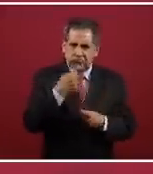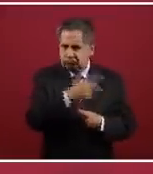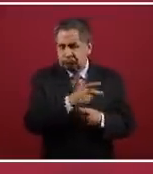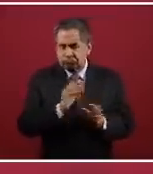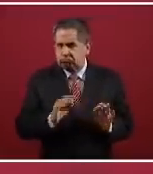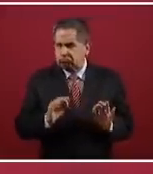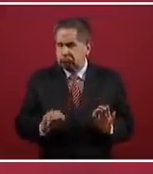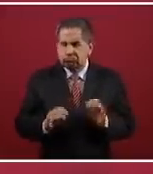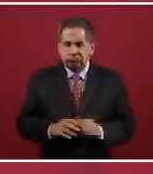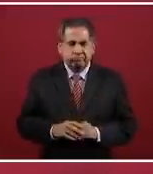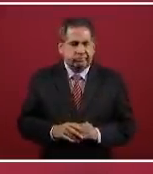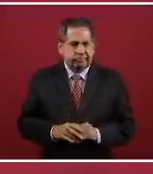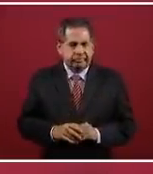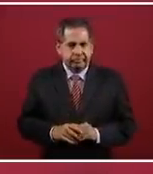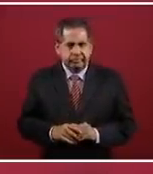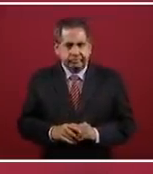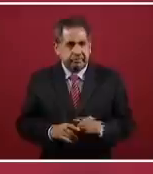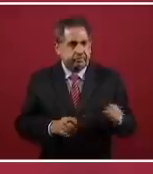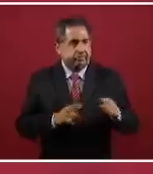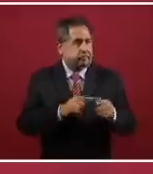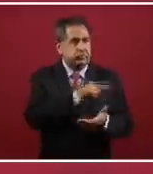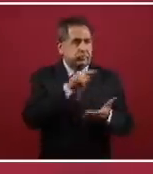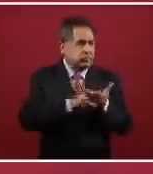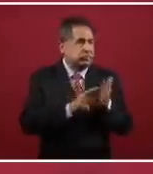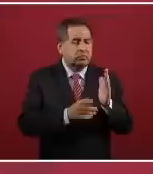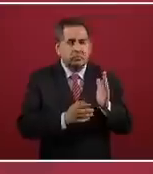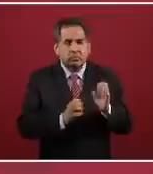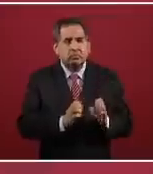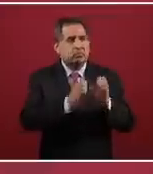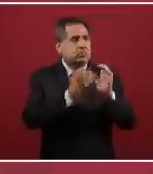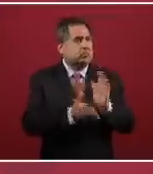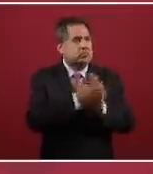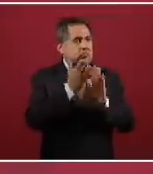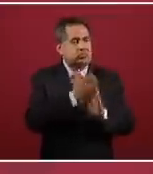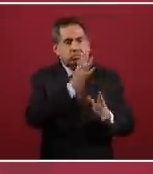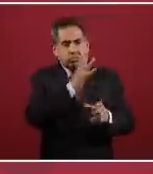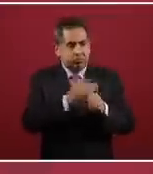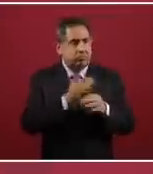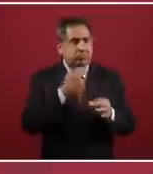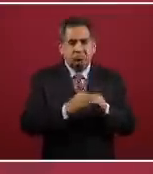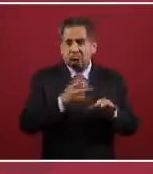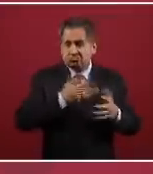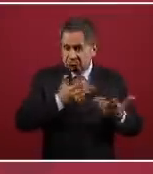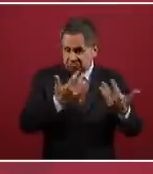porque tienen instalaciones, tienen